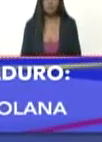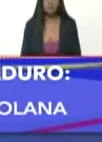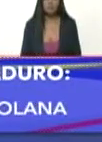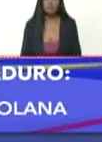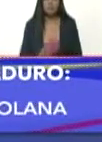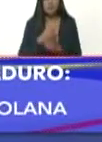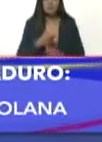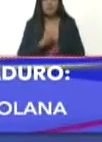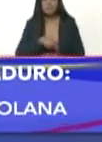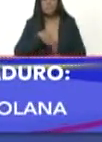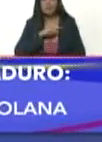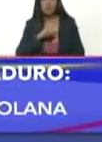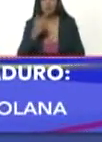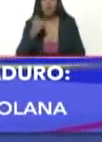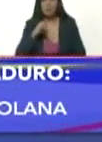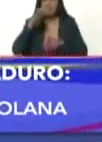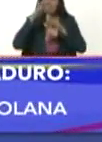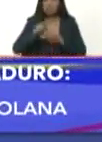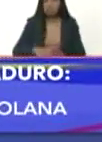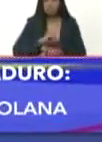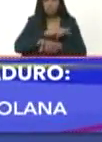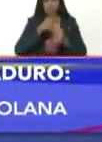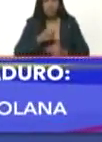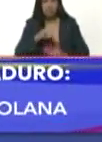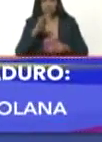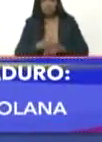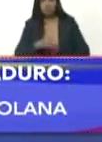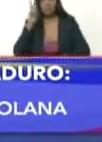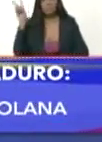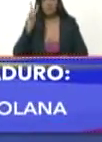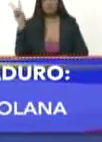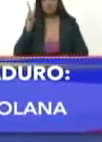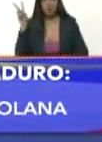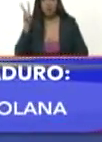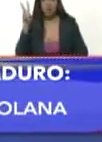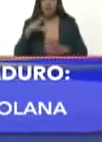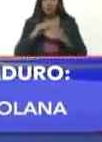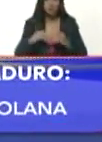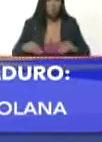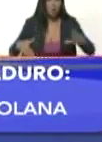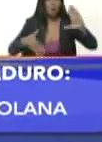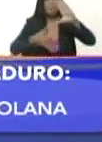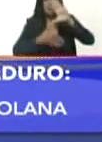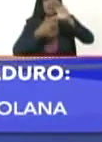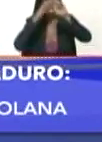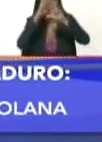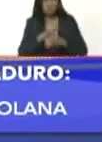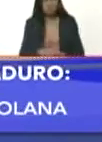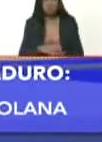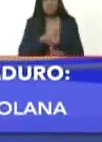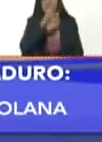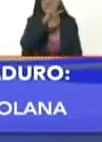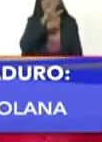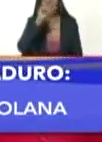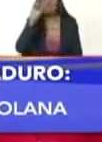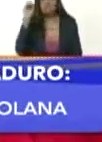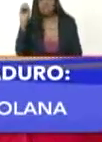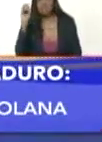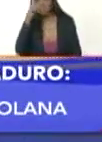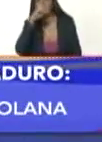ejército español que había sometido por la fuerza a toda América durante 3 siglos